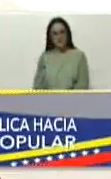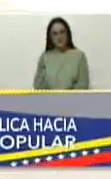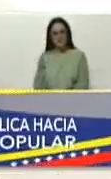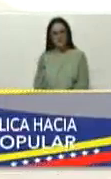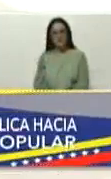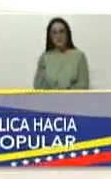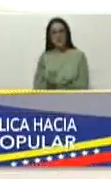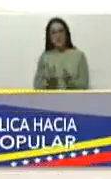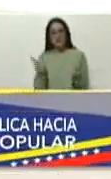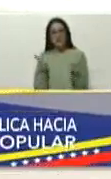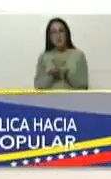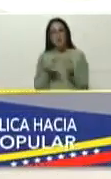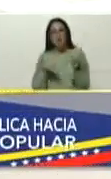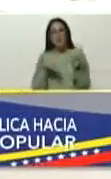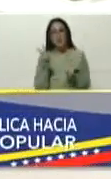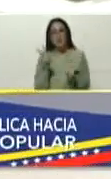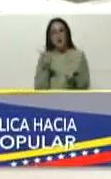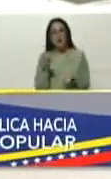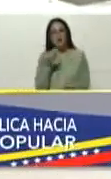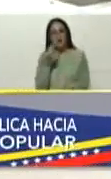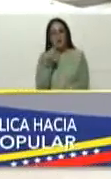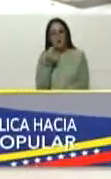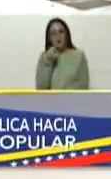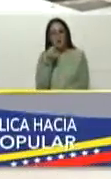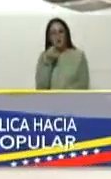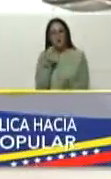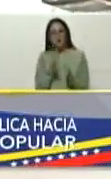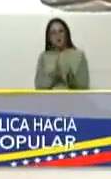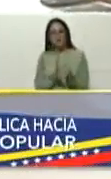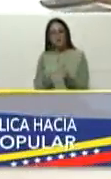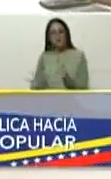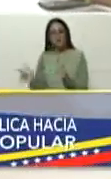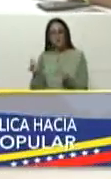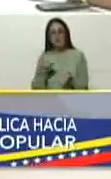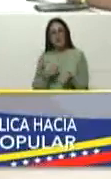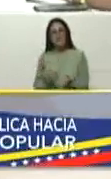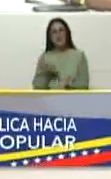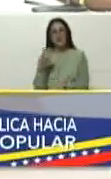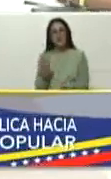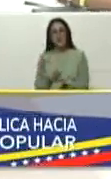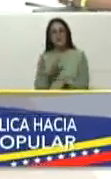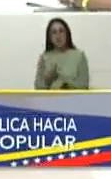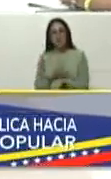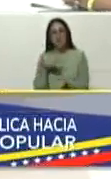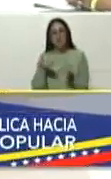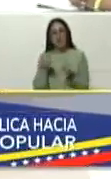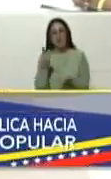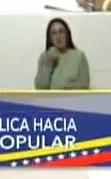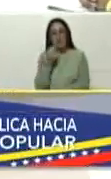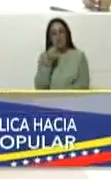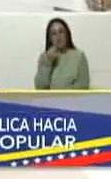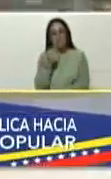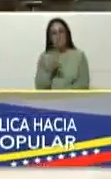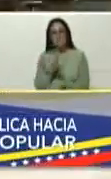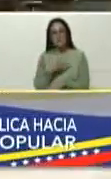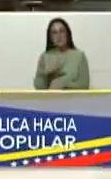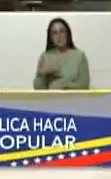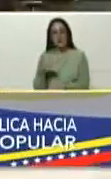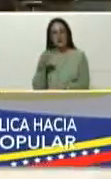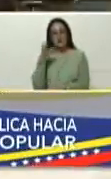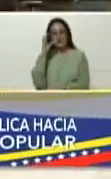almuerzo reunión, o una larga reunión almuerzo aquí, más de 3 horas estuvimos, el presidente Gustavo Petro, el presidente